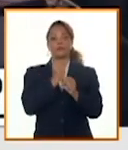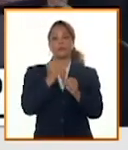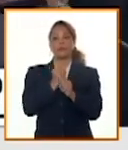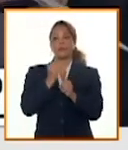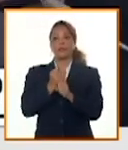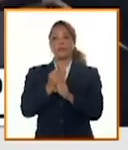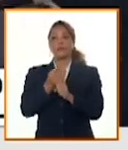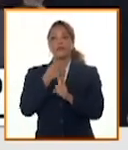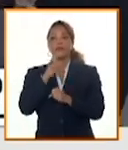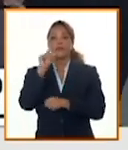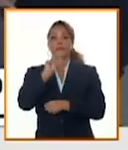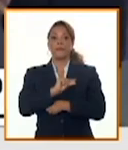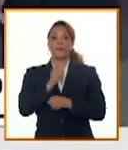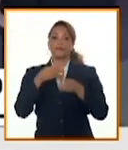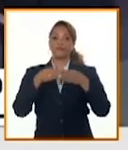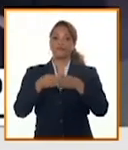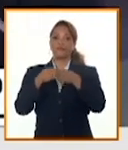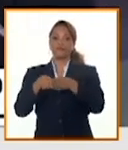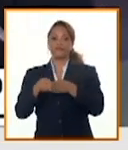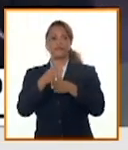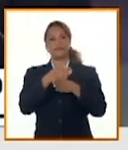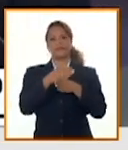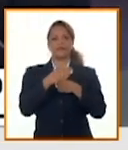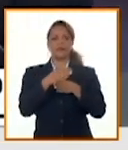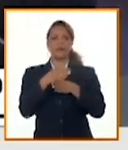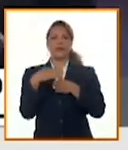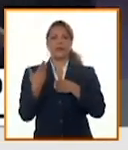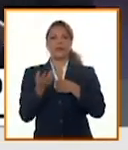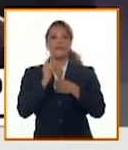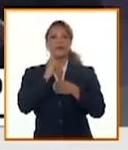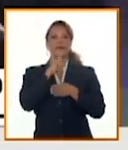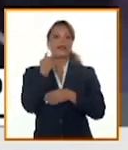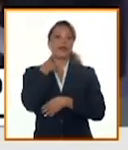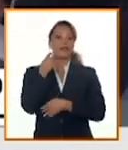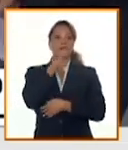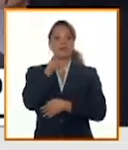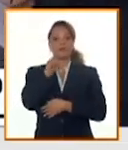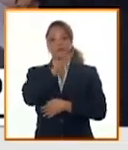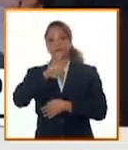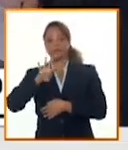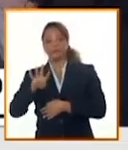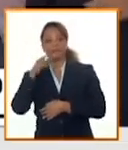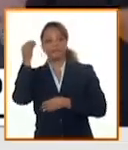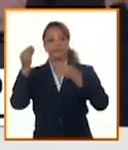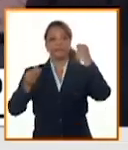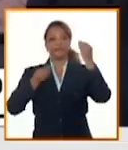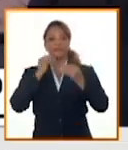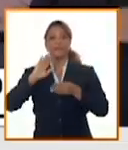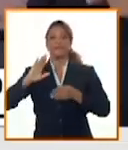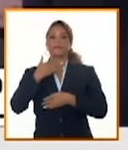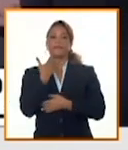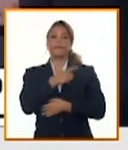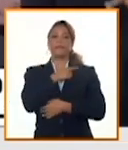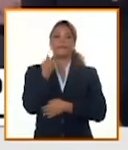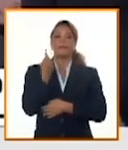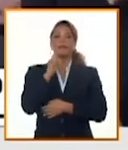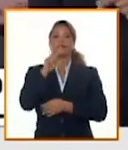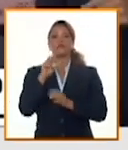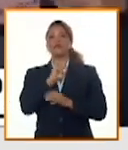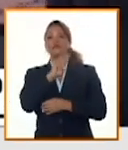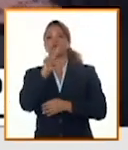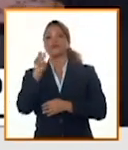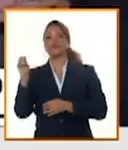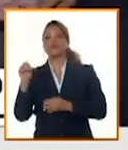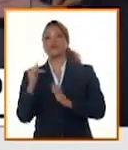dejar entrar menos Y eso significa que para el 2024 según predicciones perderían 200 millones en